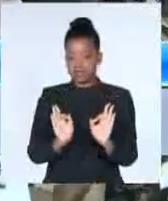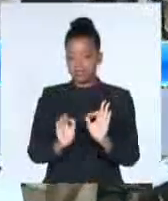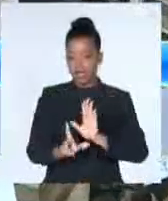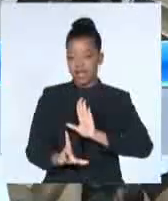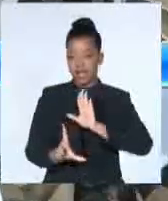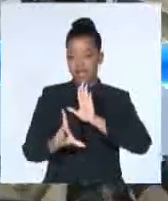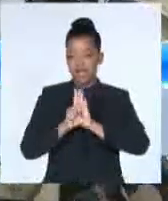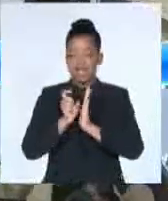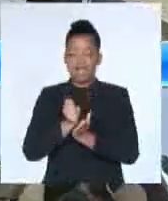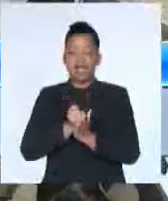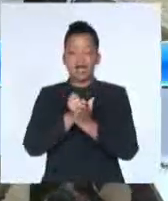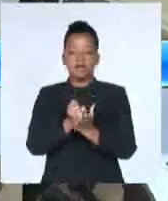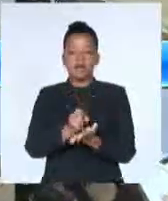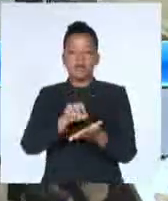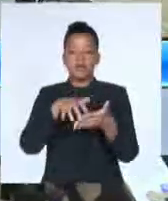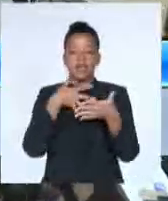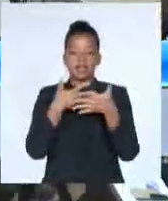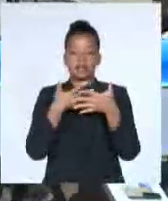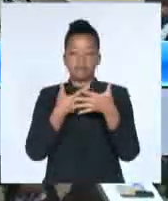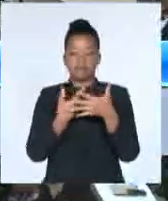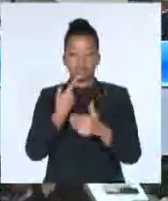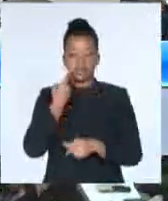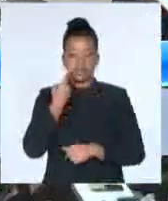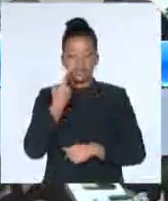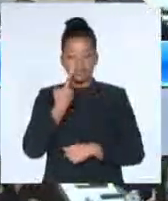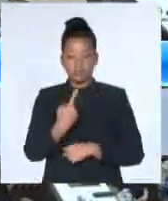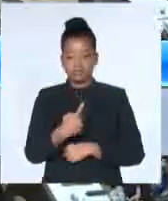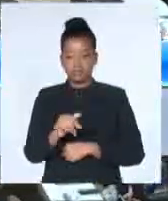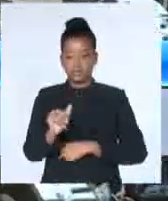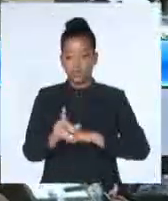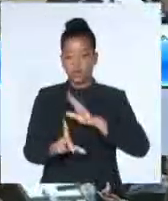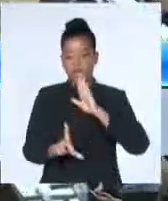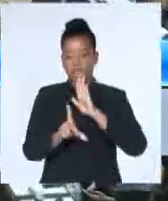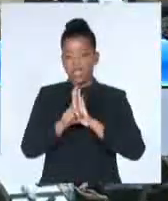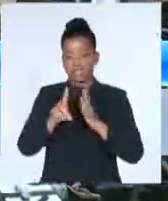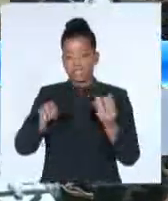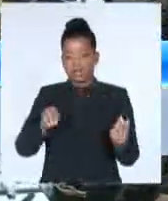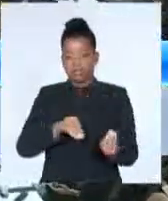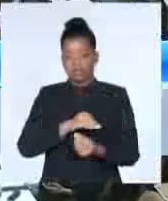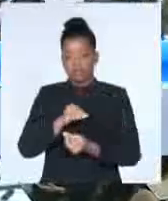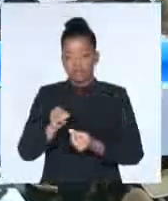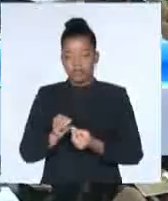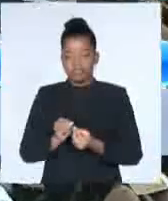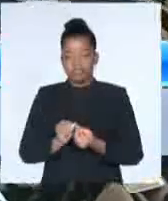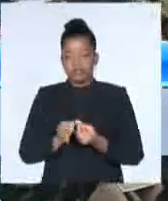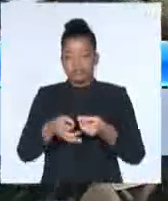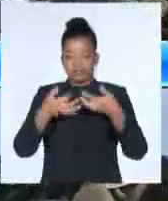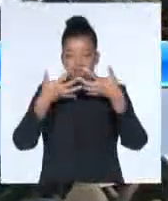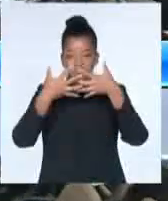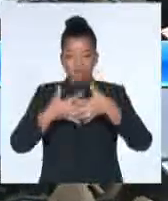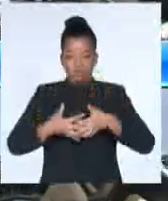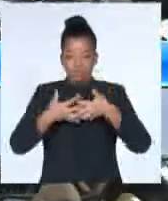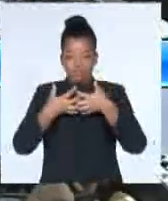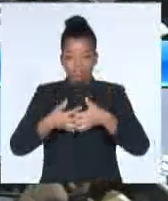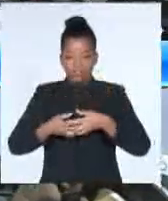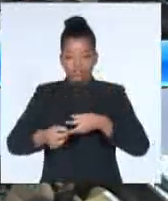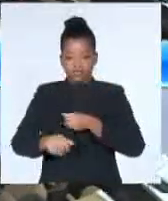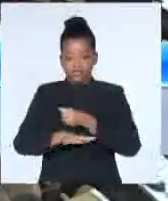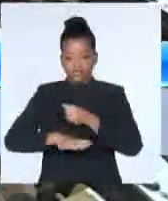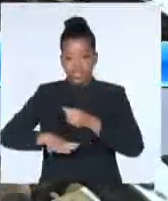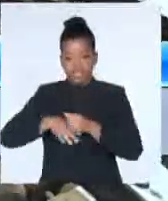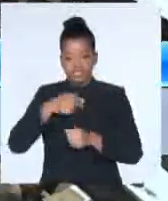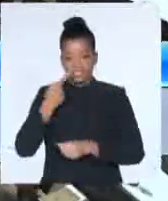apoyo a las empresas basadas en el conocimiento y la ley de transformación de la producción con base en el